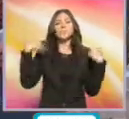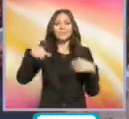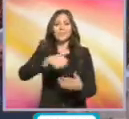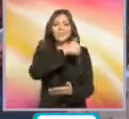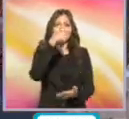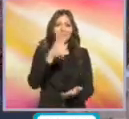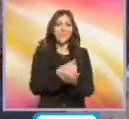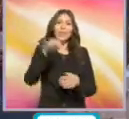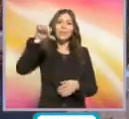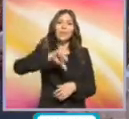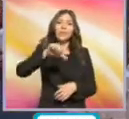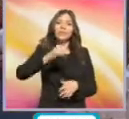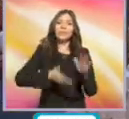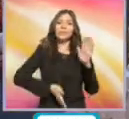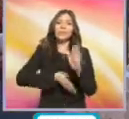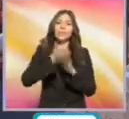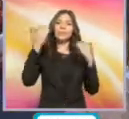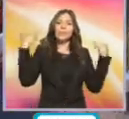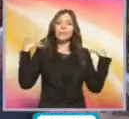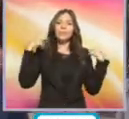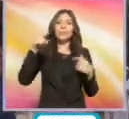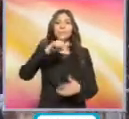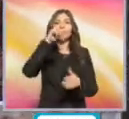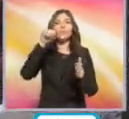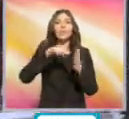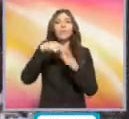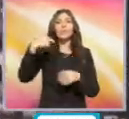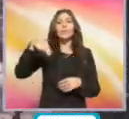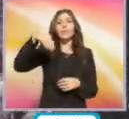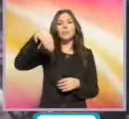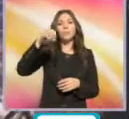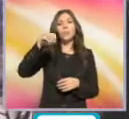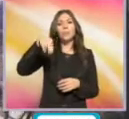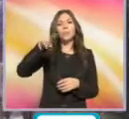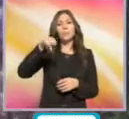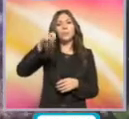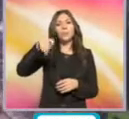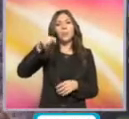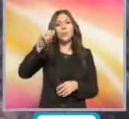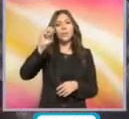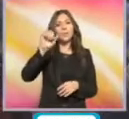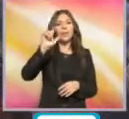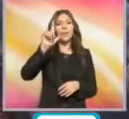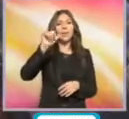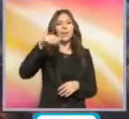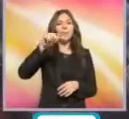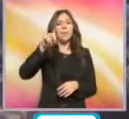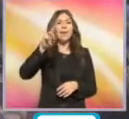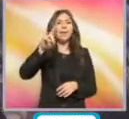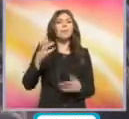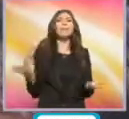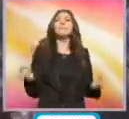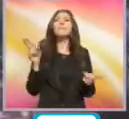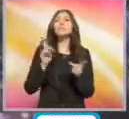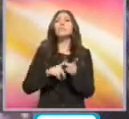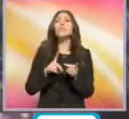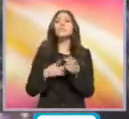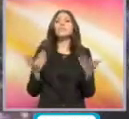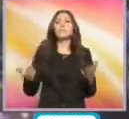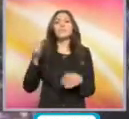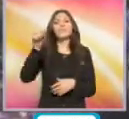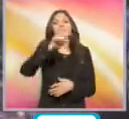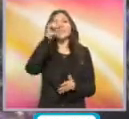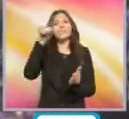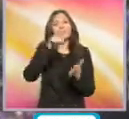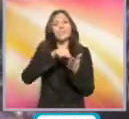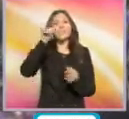Pues miren, hoy nos vamos a ir de paseo por el Monumento a la Madre. Onta, está en un lugar que se llama Jardín del Arte. Onta. Se llama